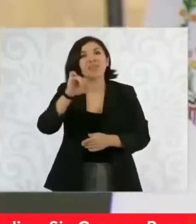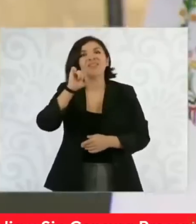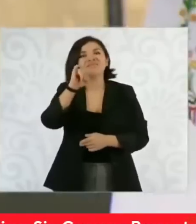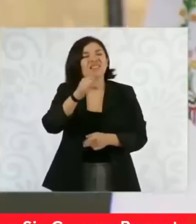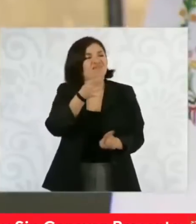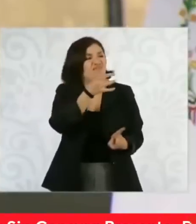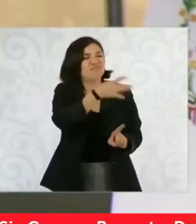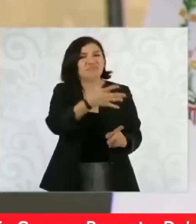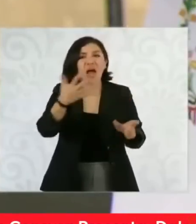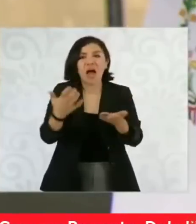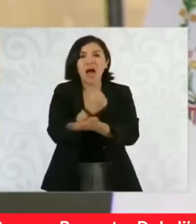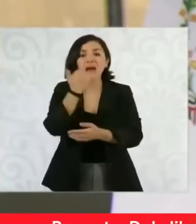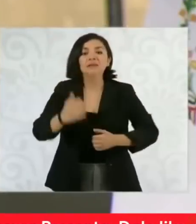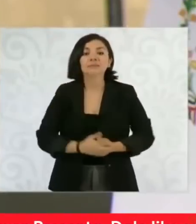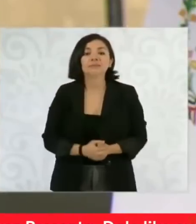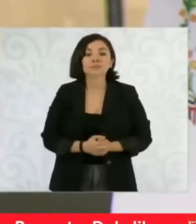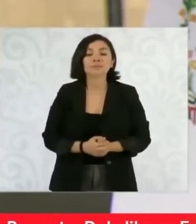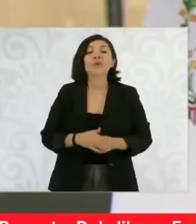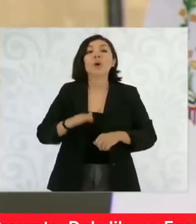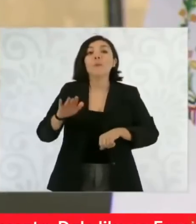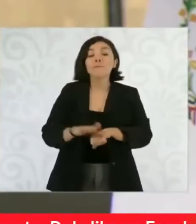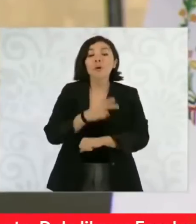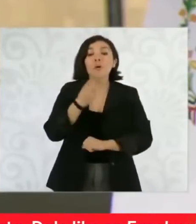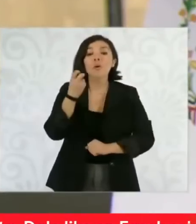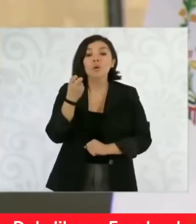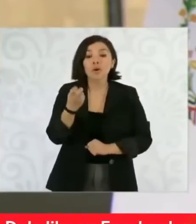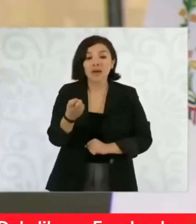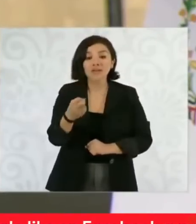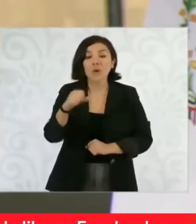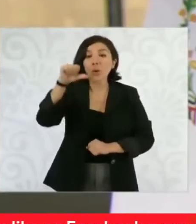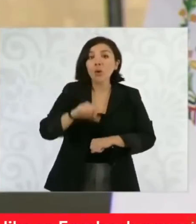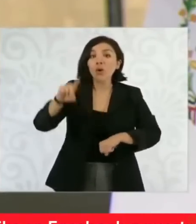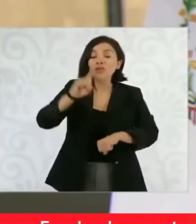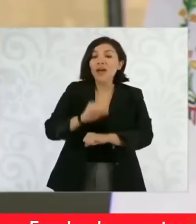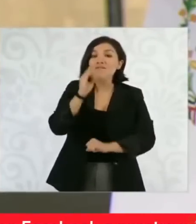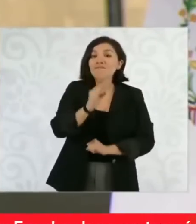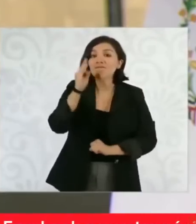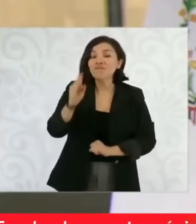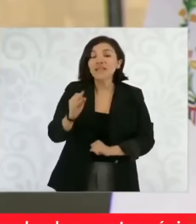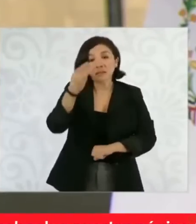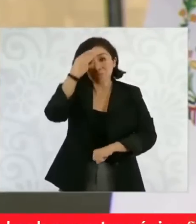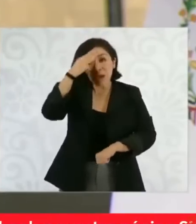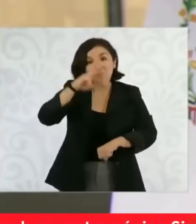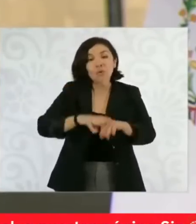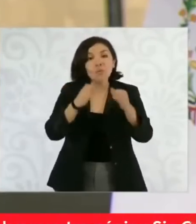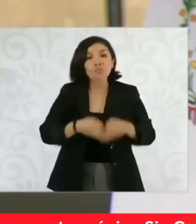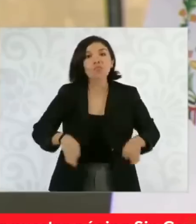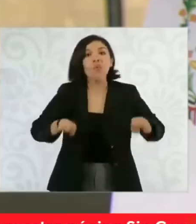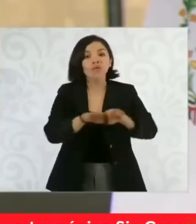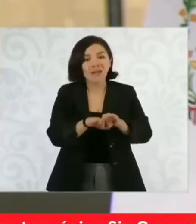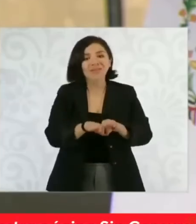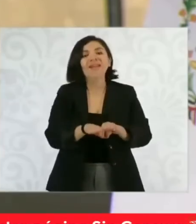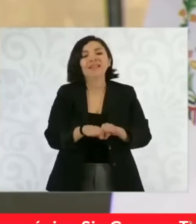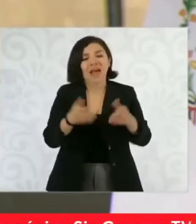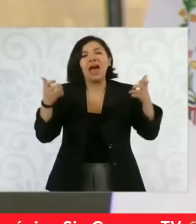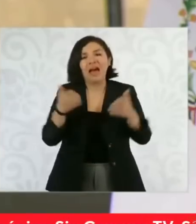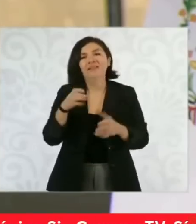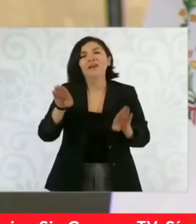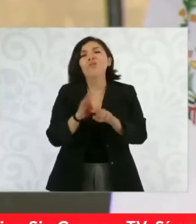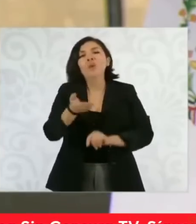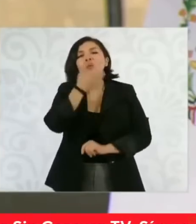victoria. Por eso, en esta fecha significativa, llevamos a cabo el tradicional